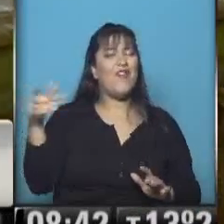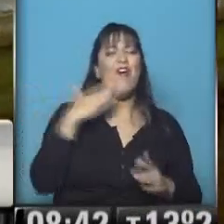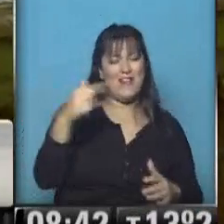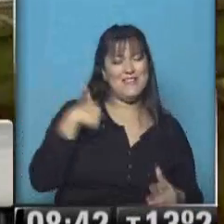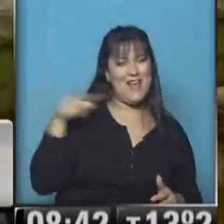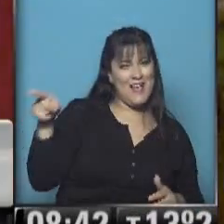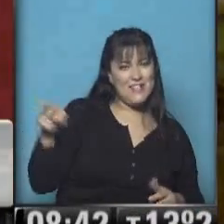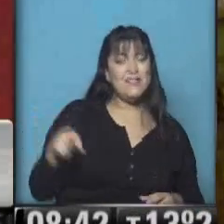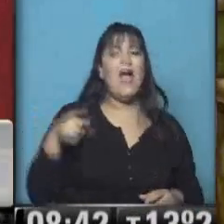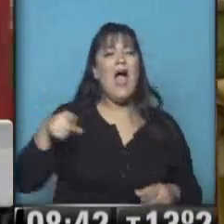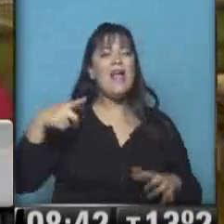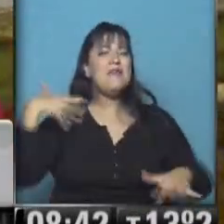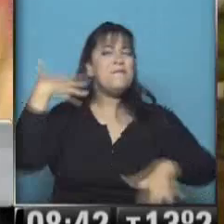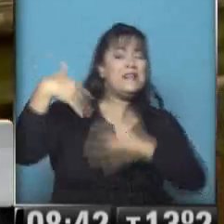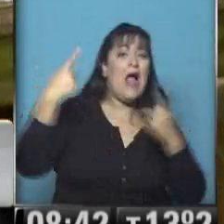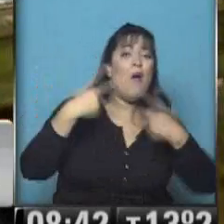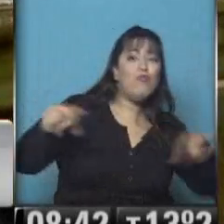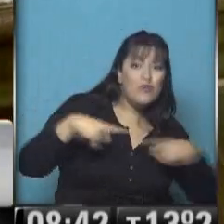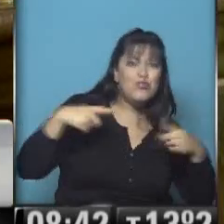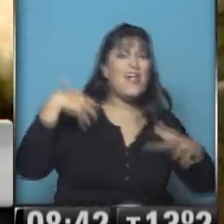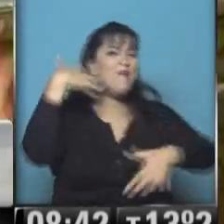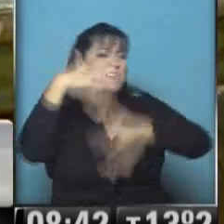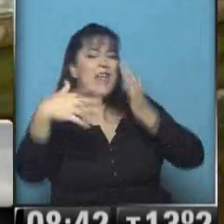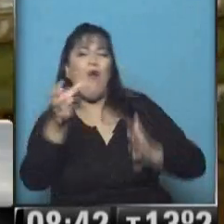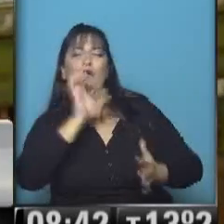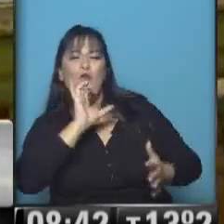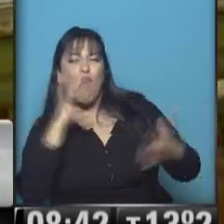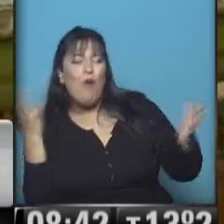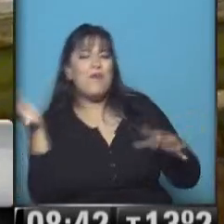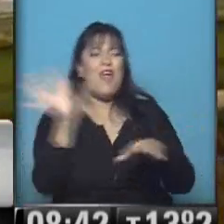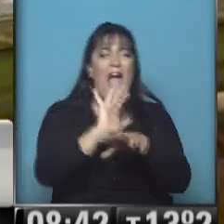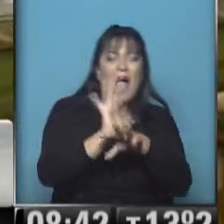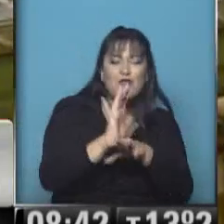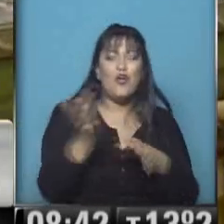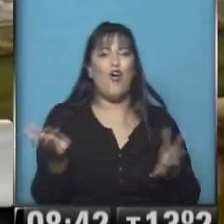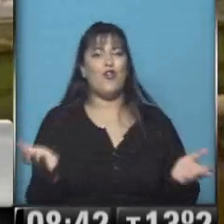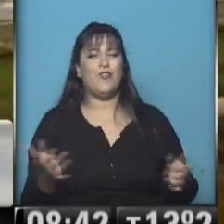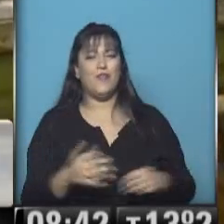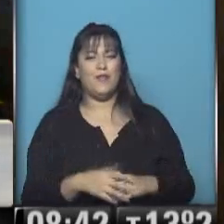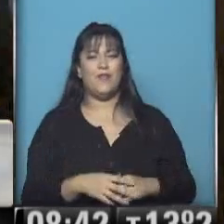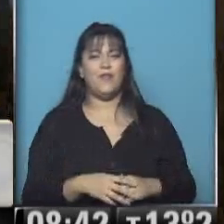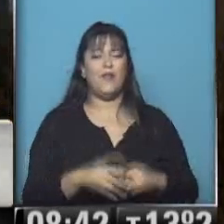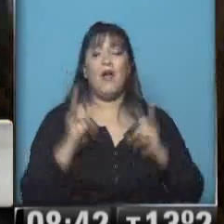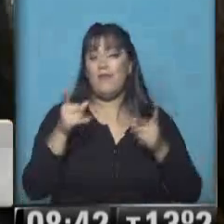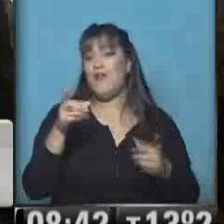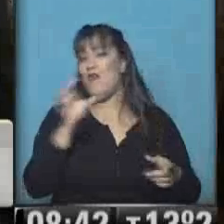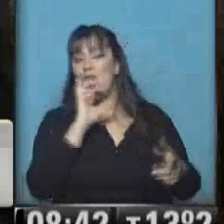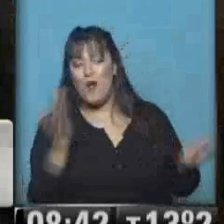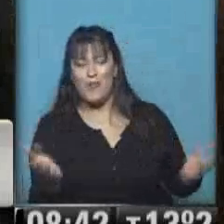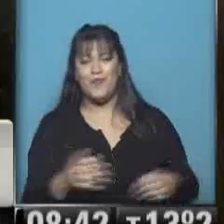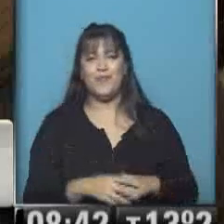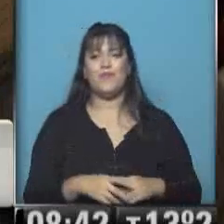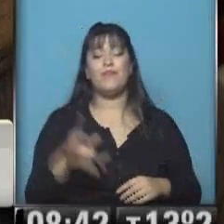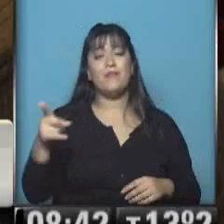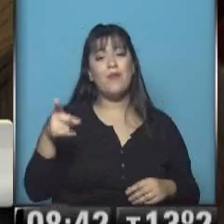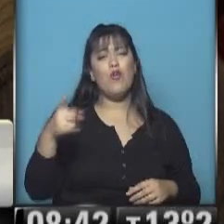pude empezar a mezclar las cosas, la música con la cuestión actoral, pero a través del humor. La verdad que a Fontova